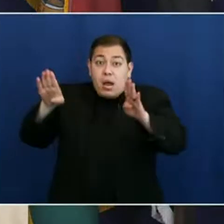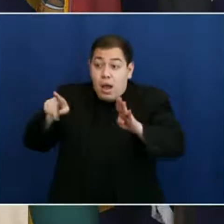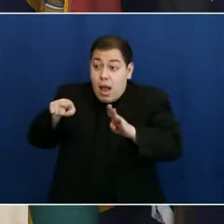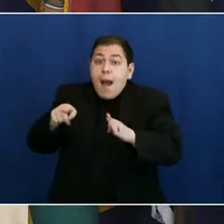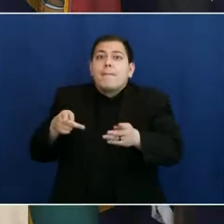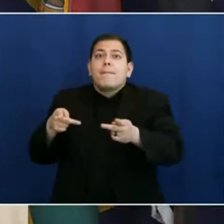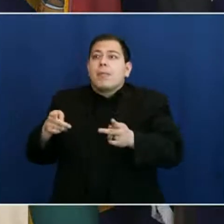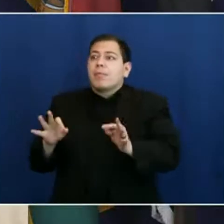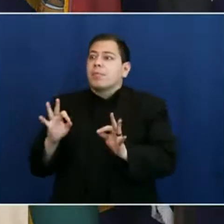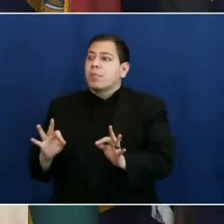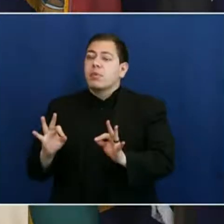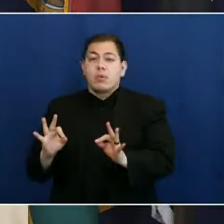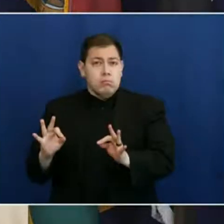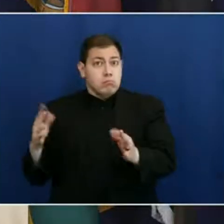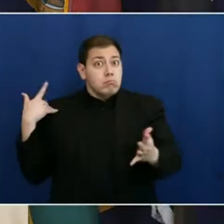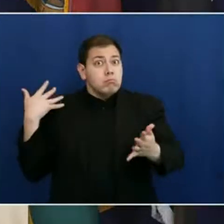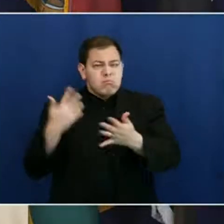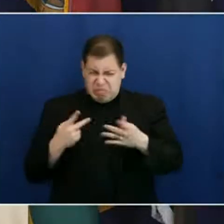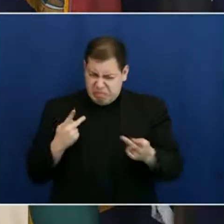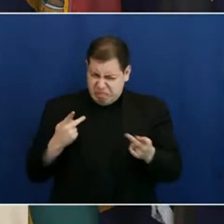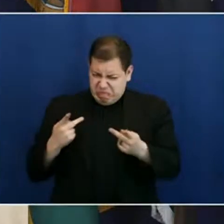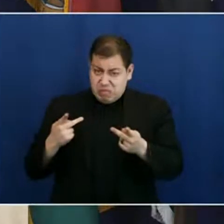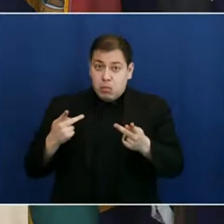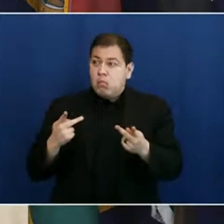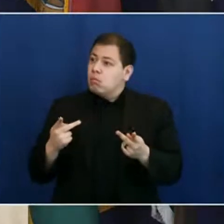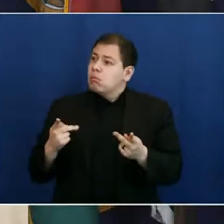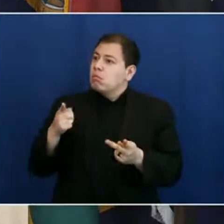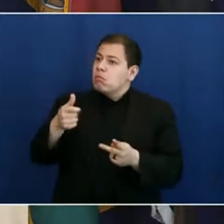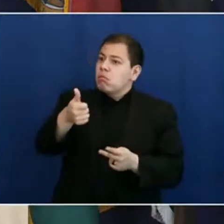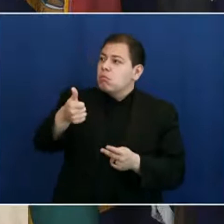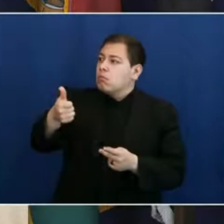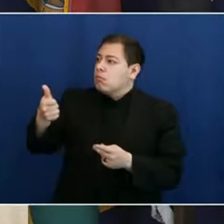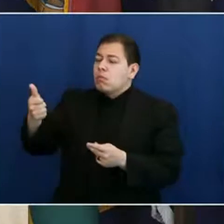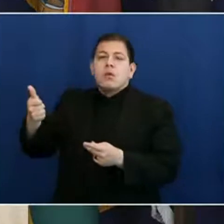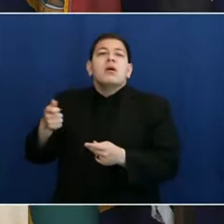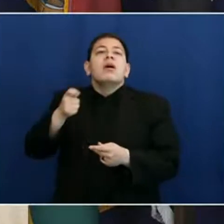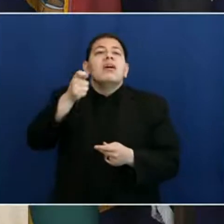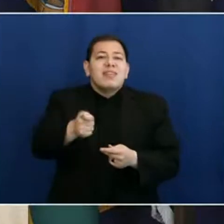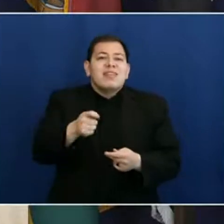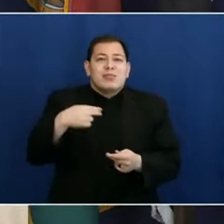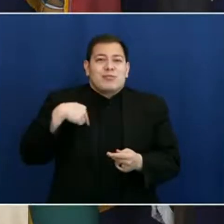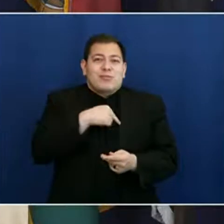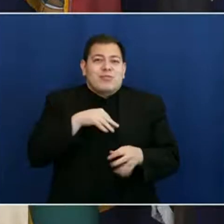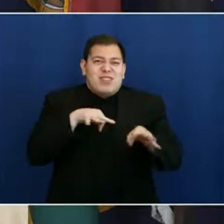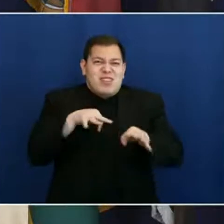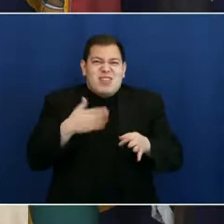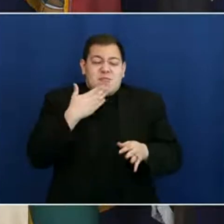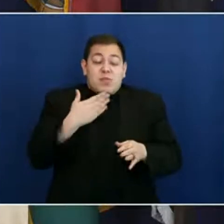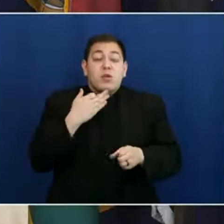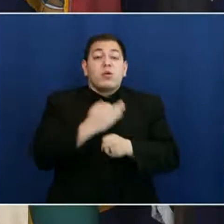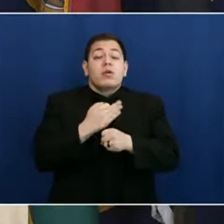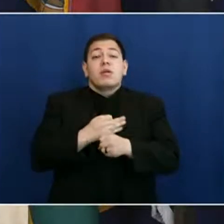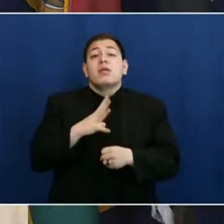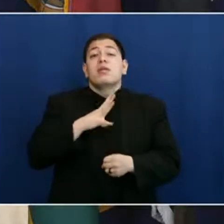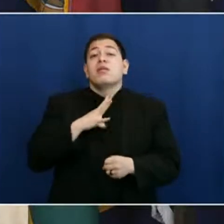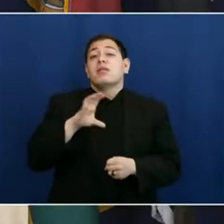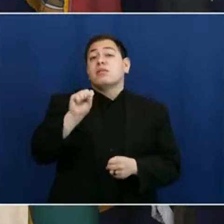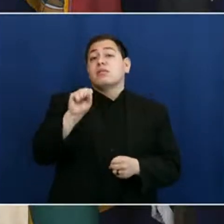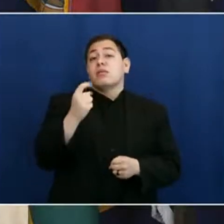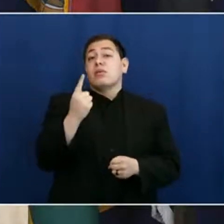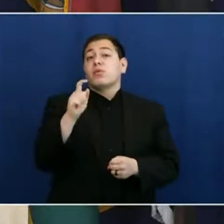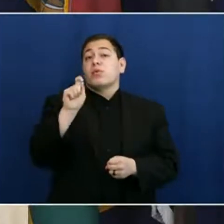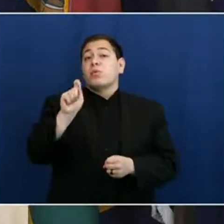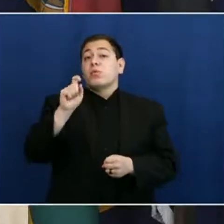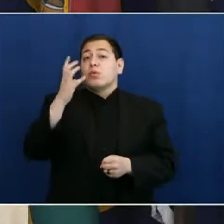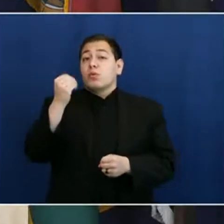evidente que los programas han funcionado. En la región sur del condado tenemos más ya del 61.9% de la